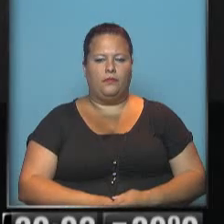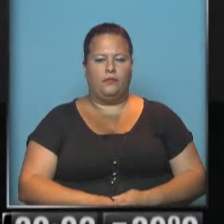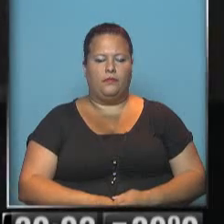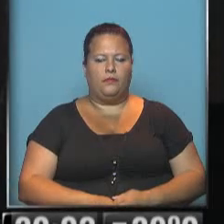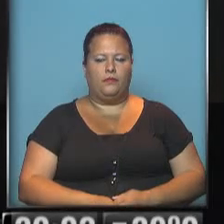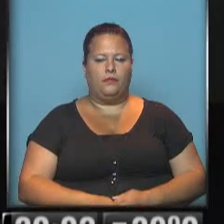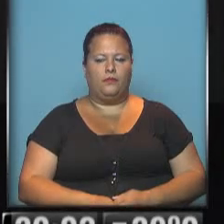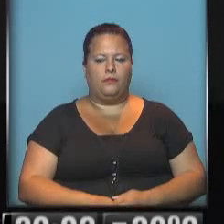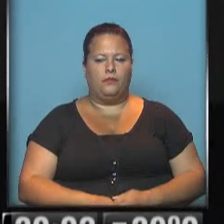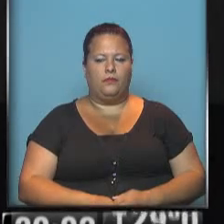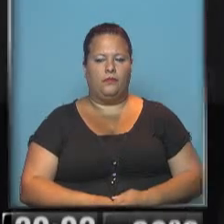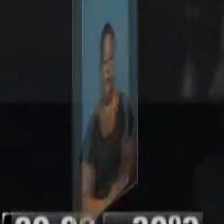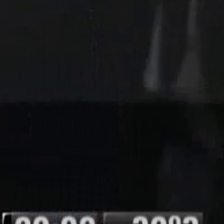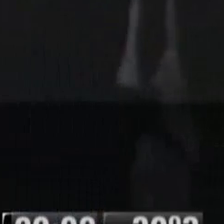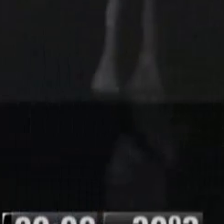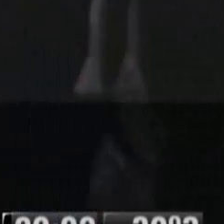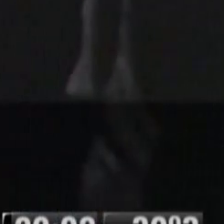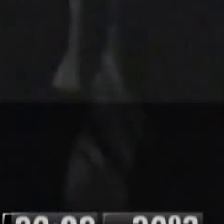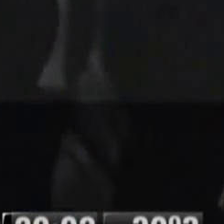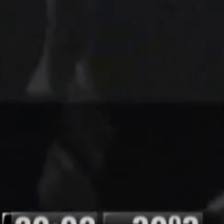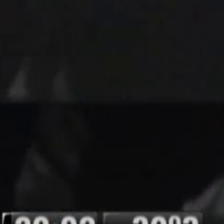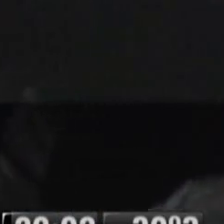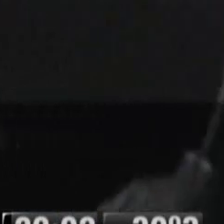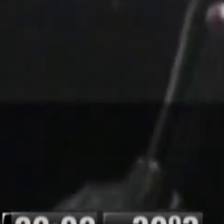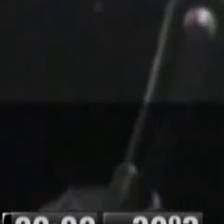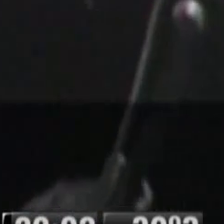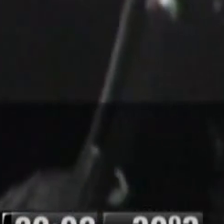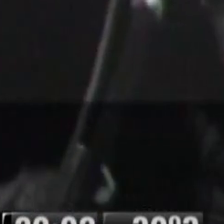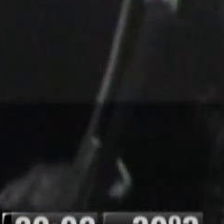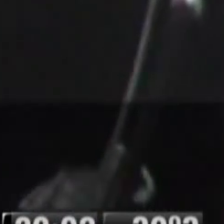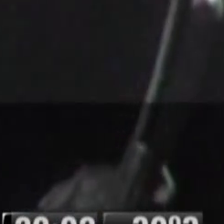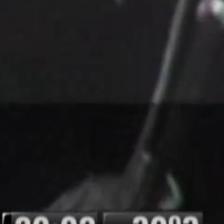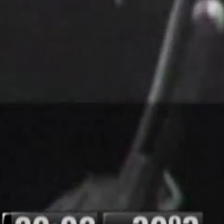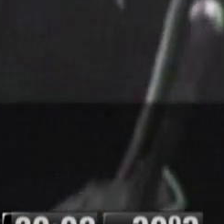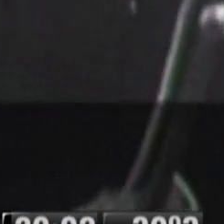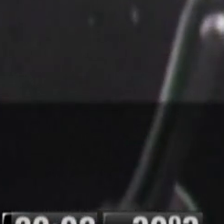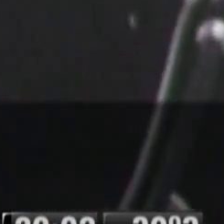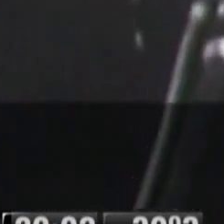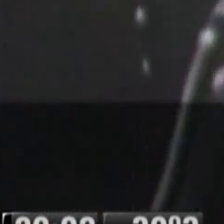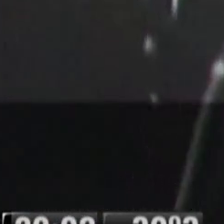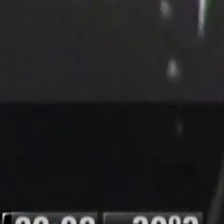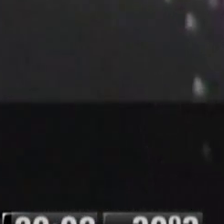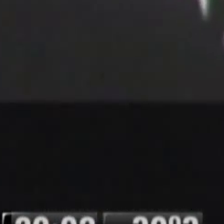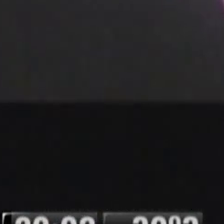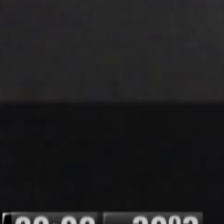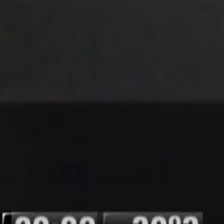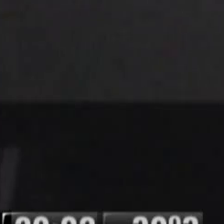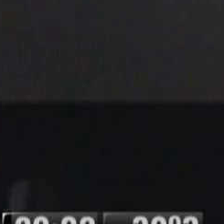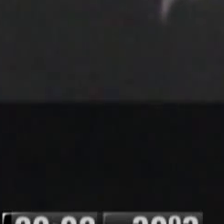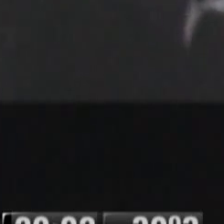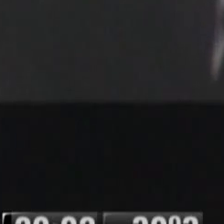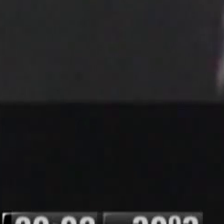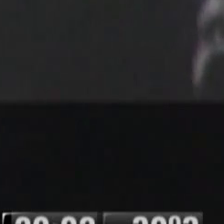privados que asoció a los estados argentinos como nación de argentinos, se dedicó a